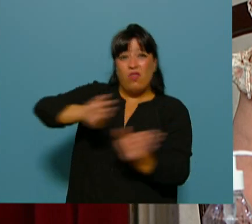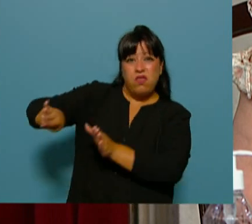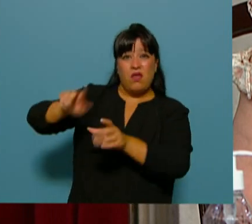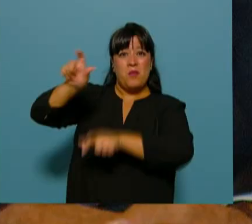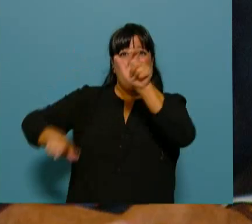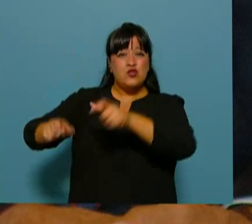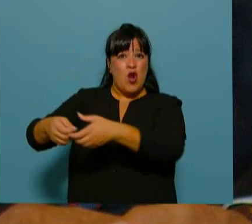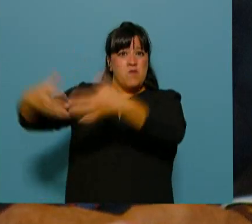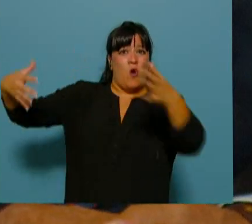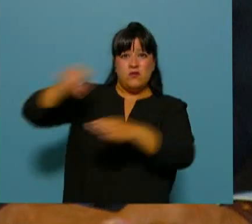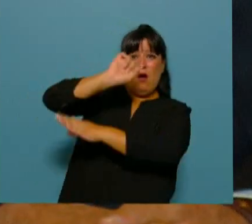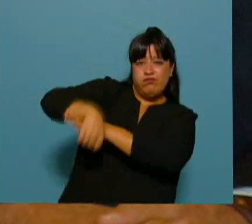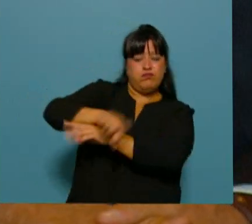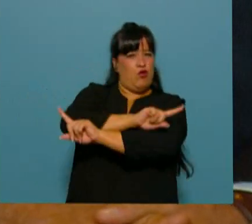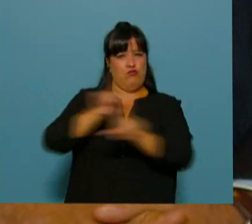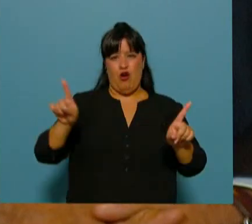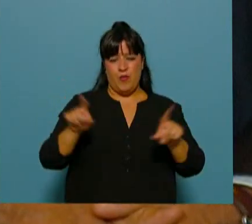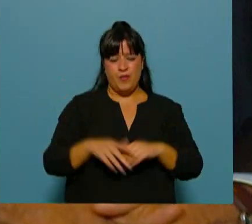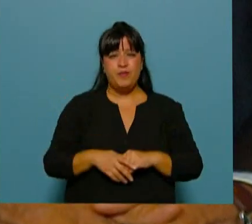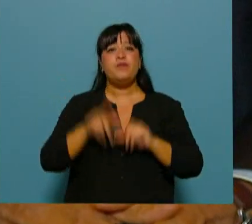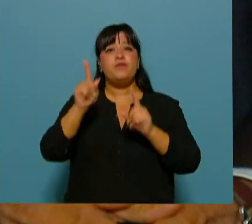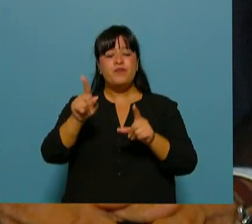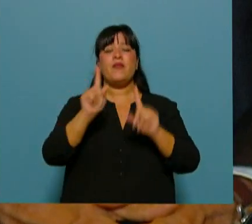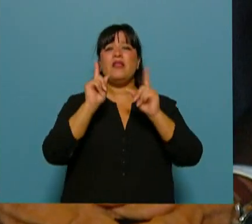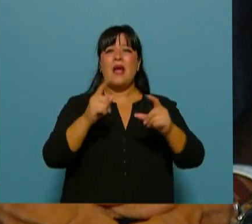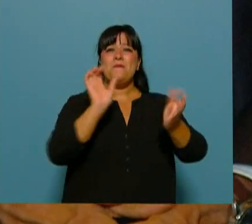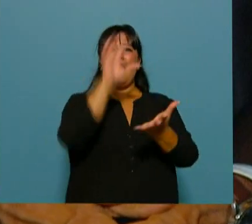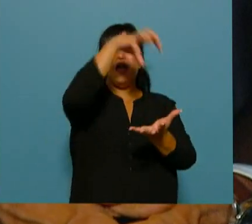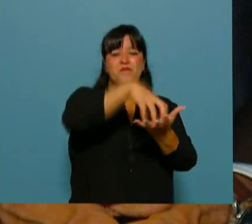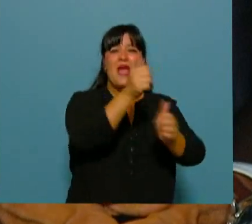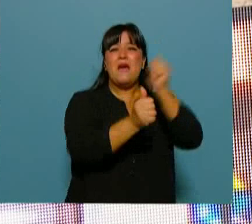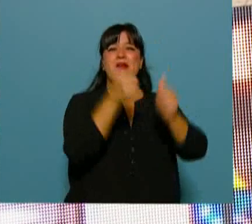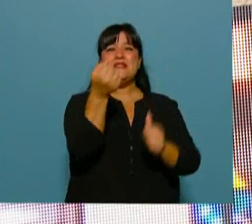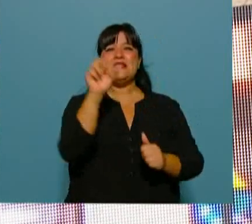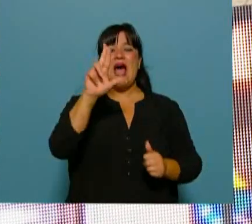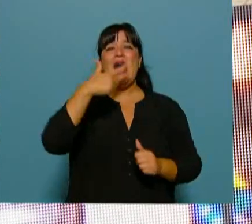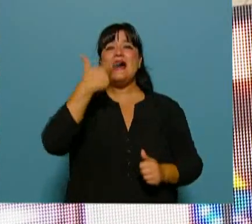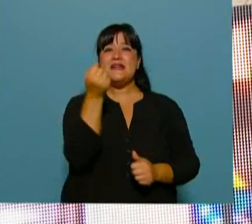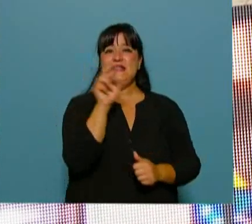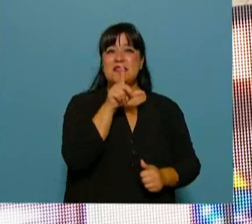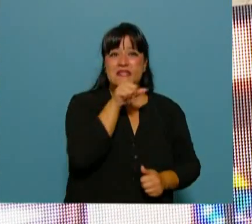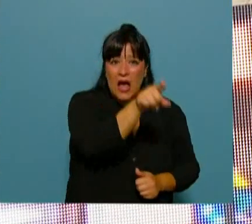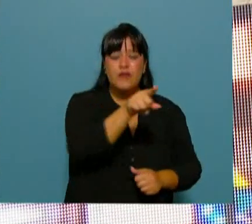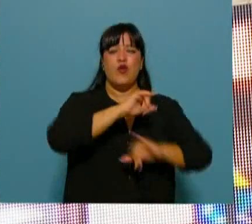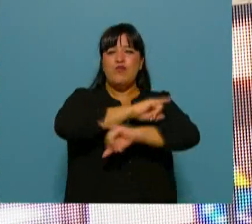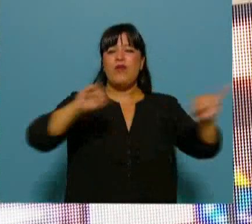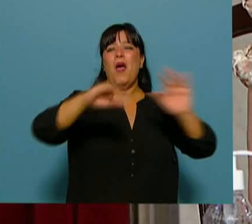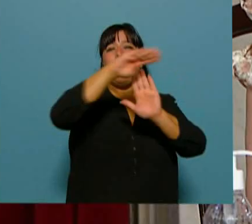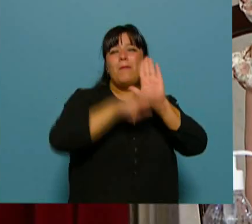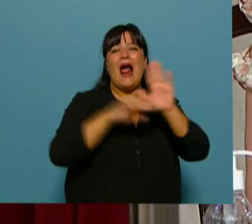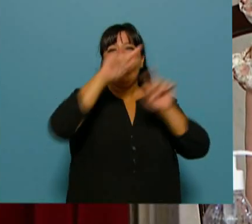ocurra. En articulación con la empresa ARSAT, en el mes de septiembre se lanzó el Plan Nacional